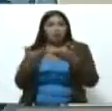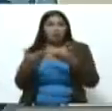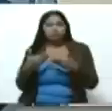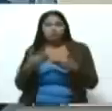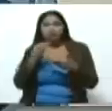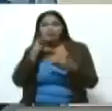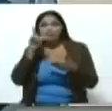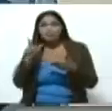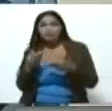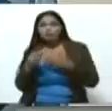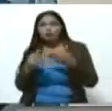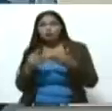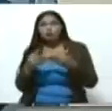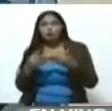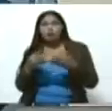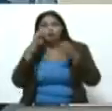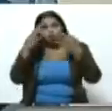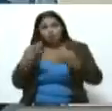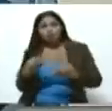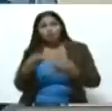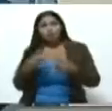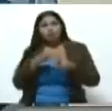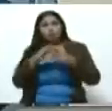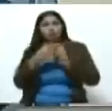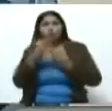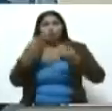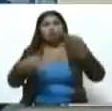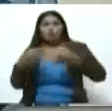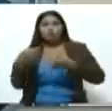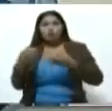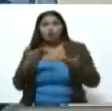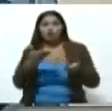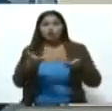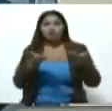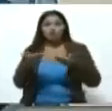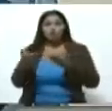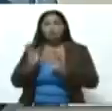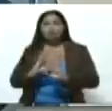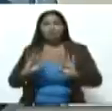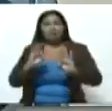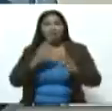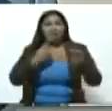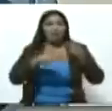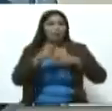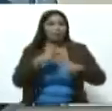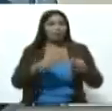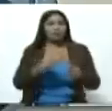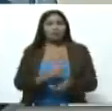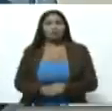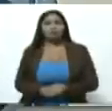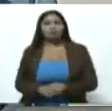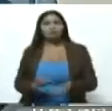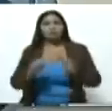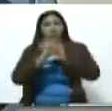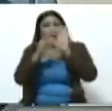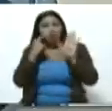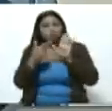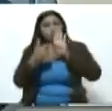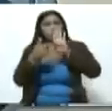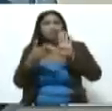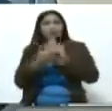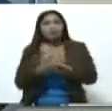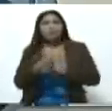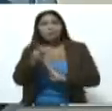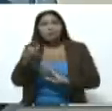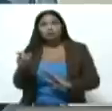ciudadano al no haberse formalizado su condición jurídica ni protocolizado dicha venta. Obviamente se evidencia que estos